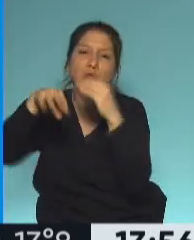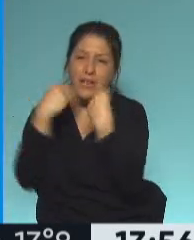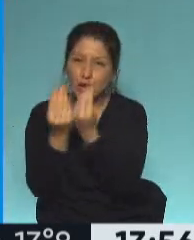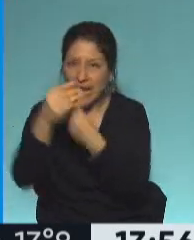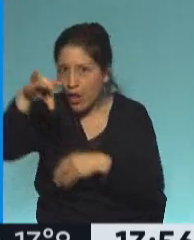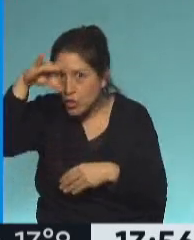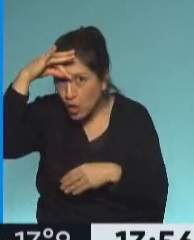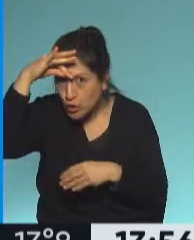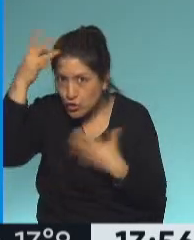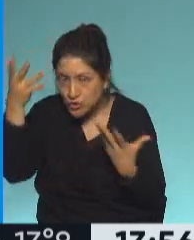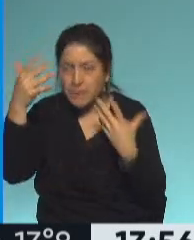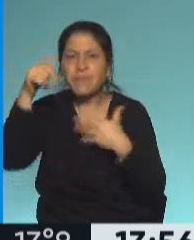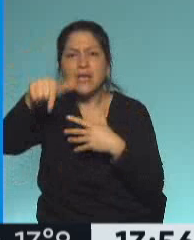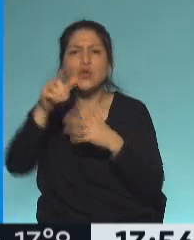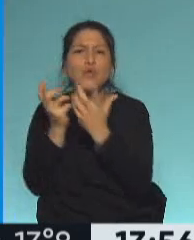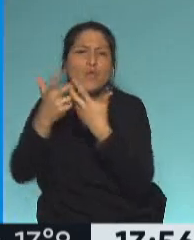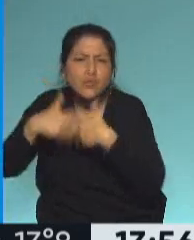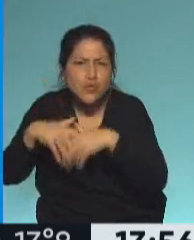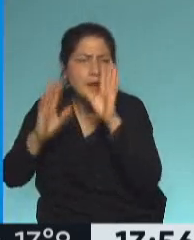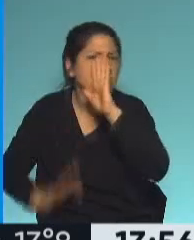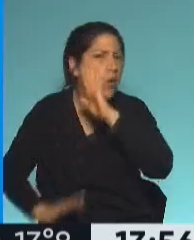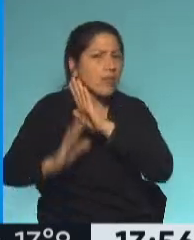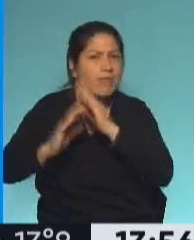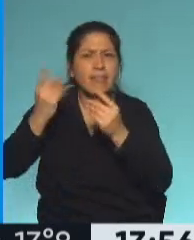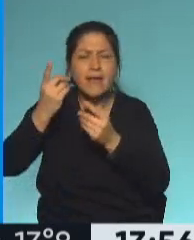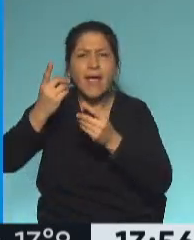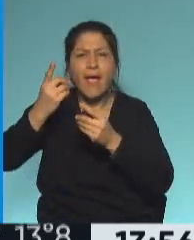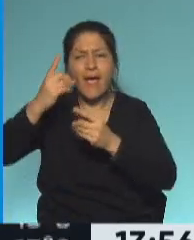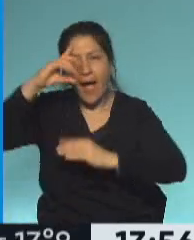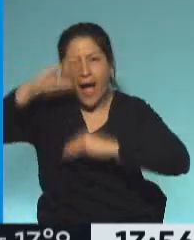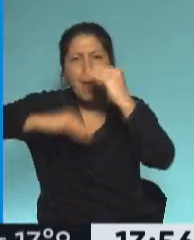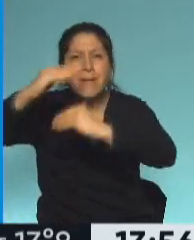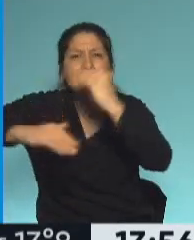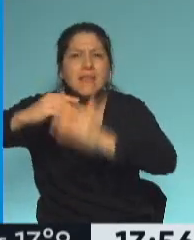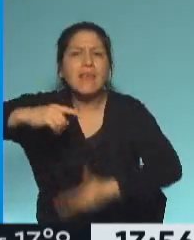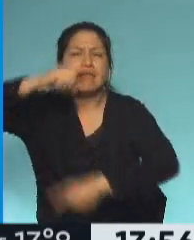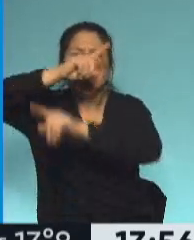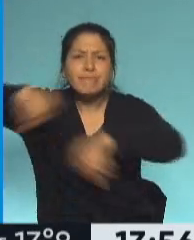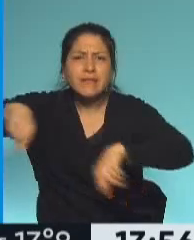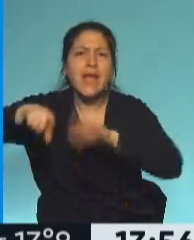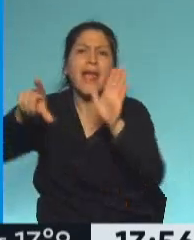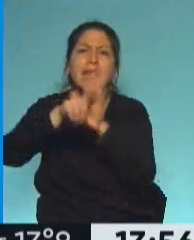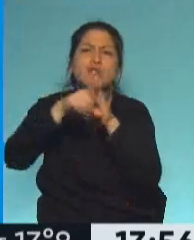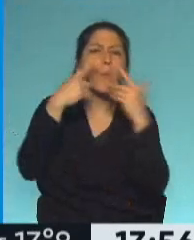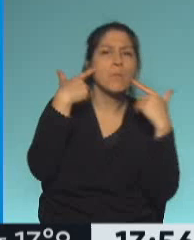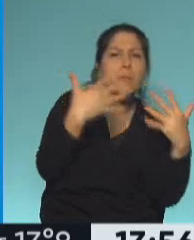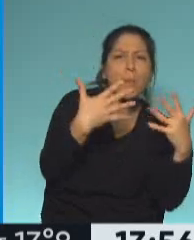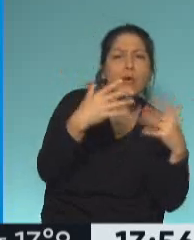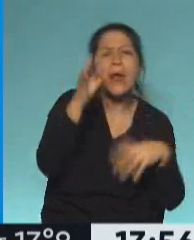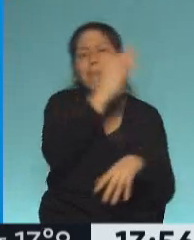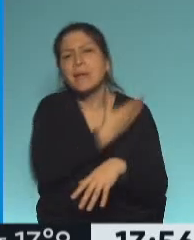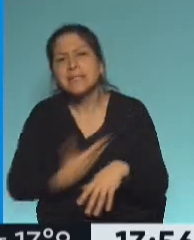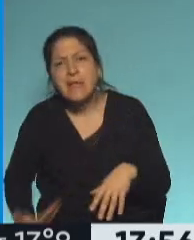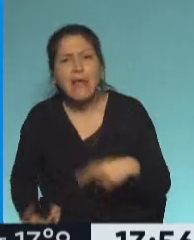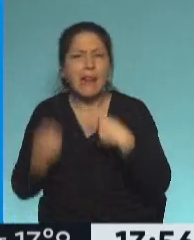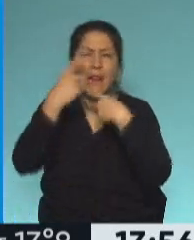miembros y que tienen una función muy importante, que es la capacidad de vetar cualquier cargo de elección popular, ya sea legislativo, presidente, etcétera, lo